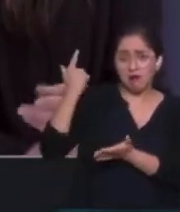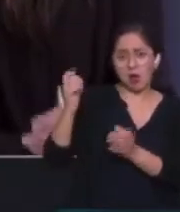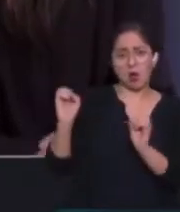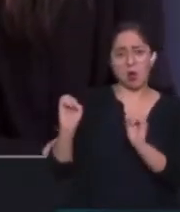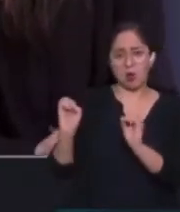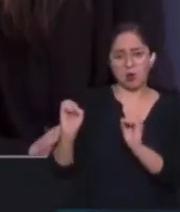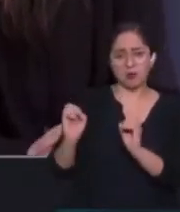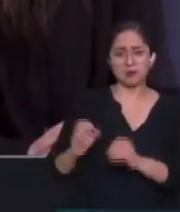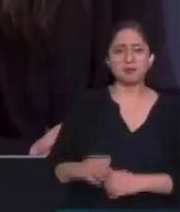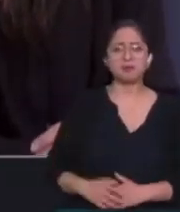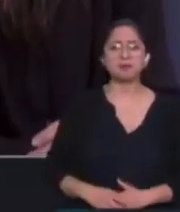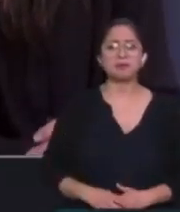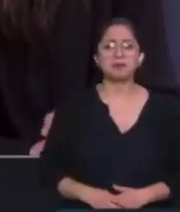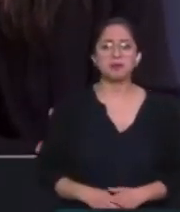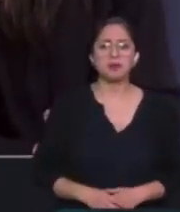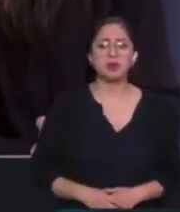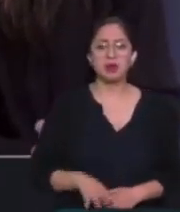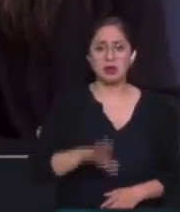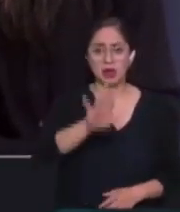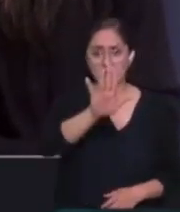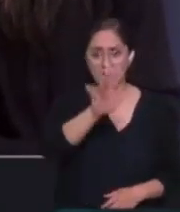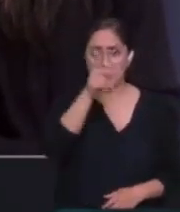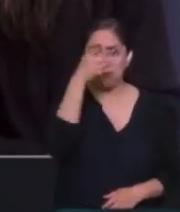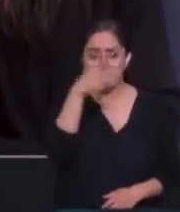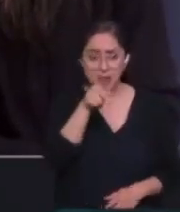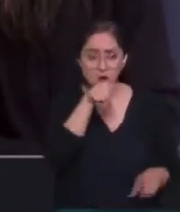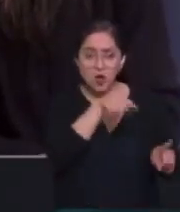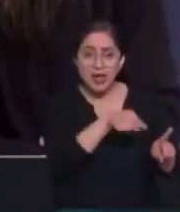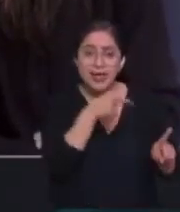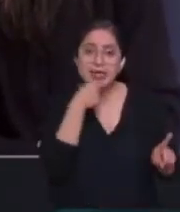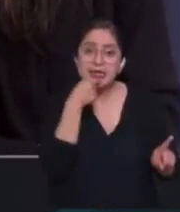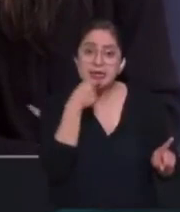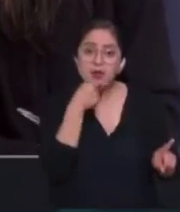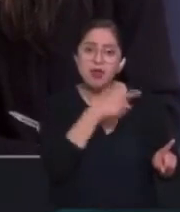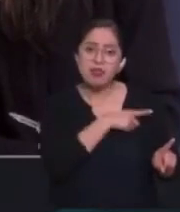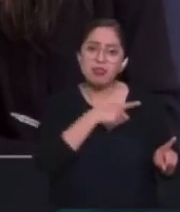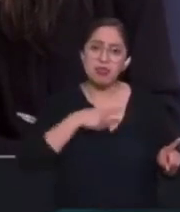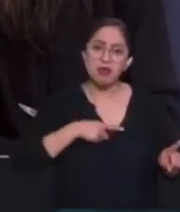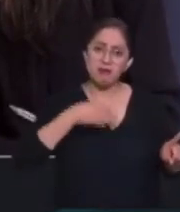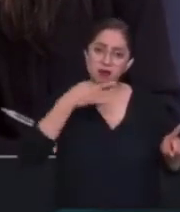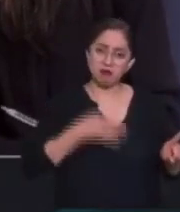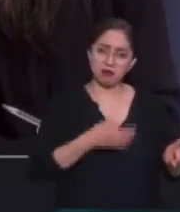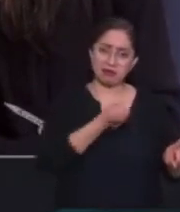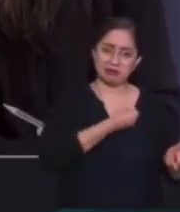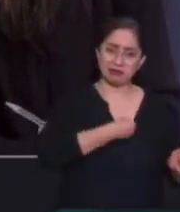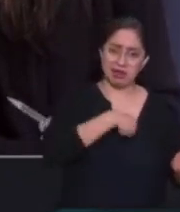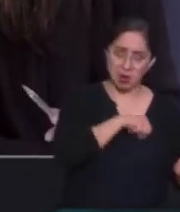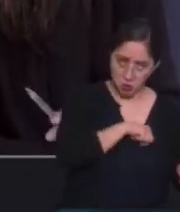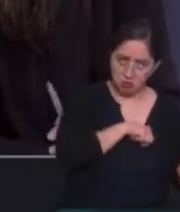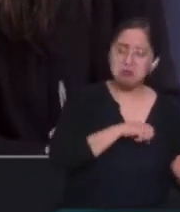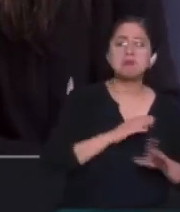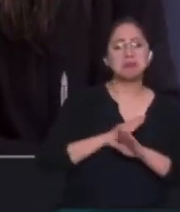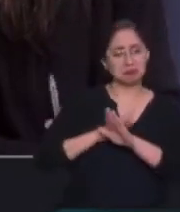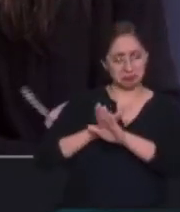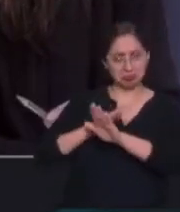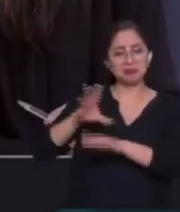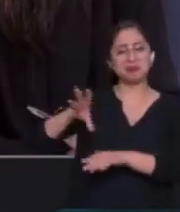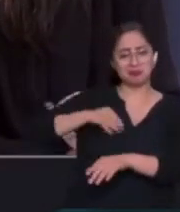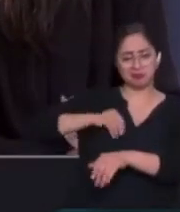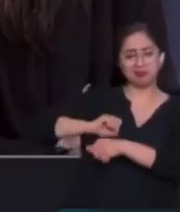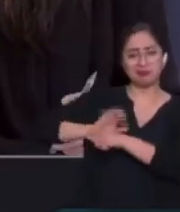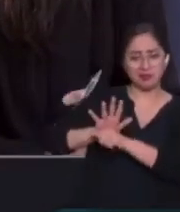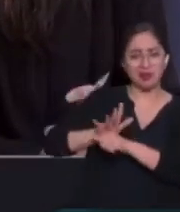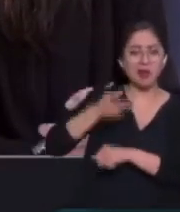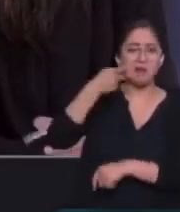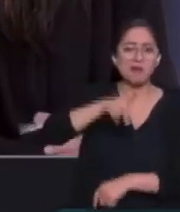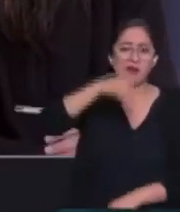enfermedad. Siempre y cuando esa población sea sana. Desafortunadamente, México es el lugar número 1 en obesidad infantil y